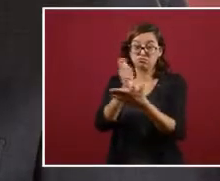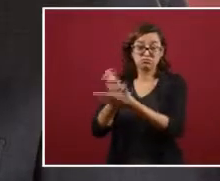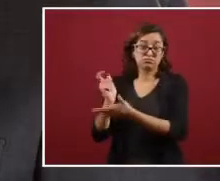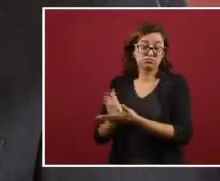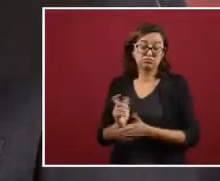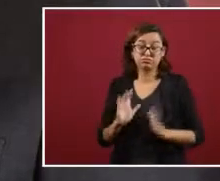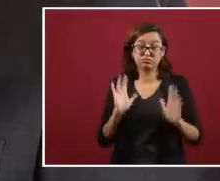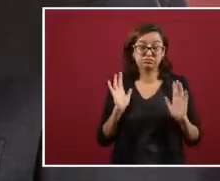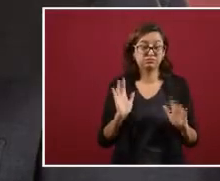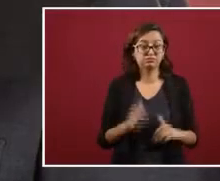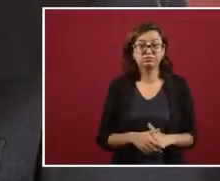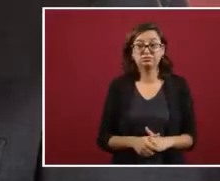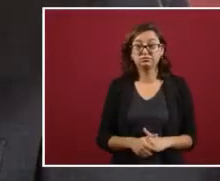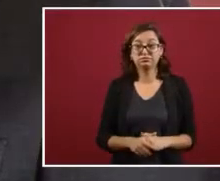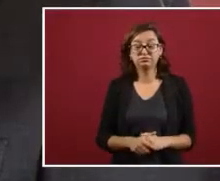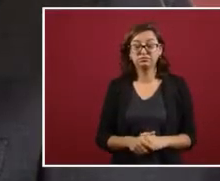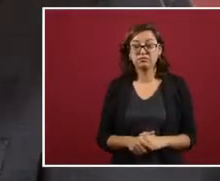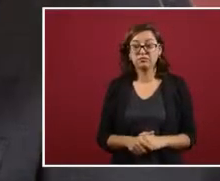Sí.